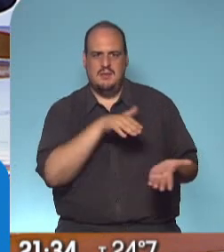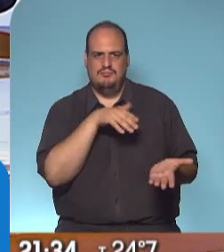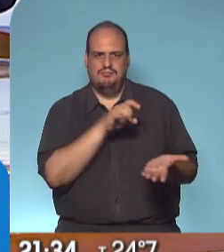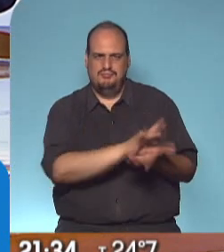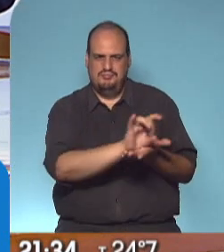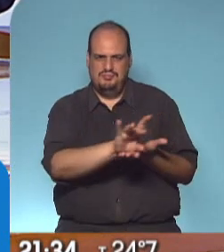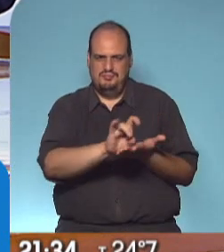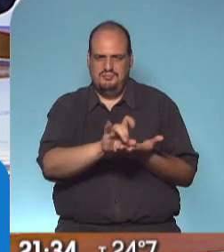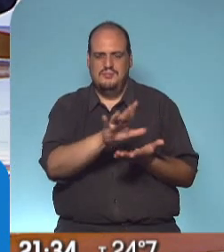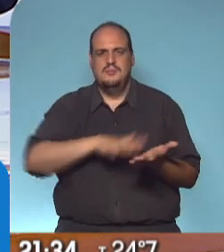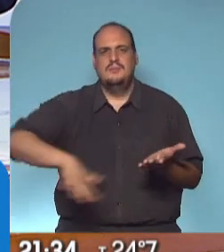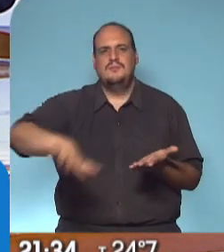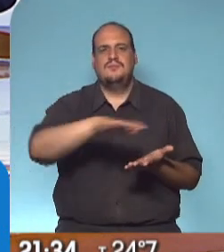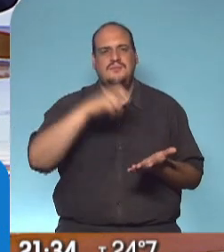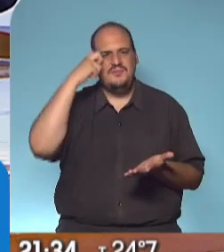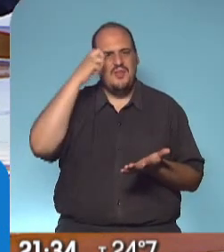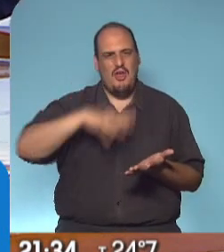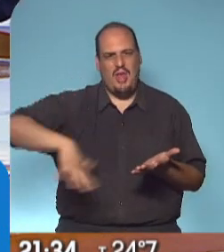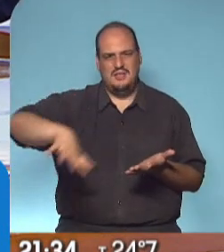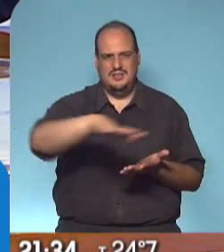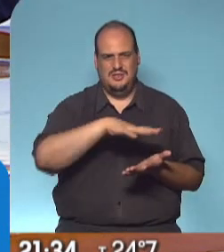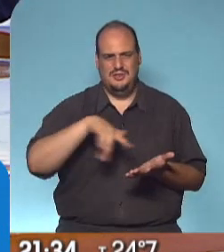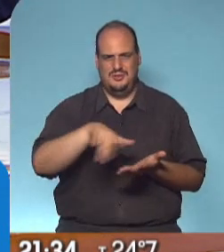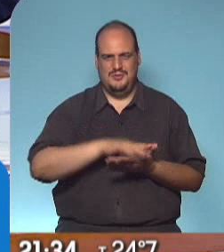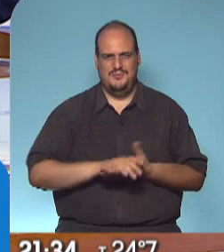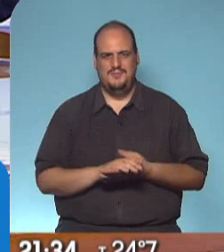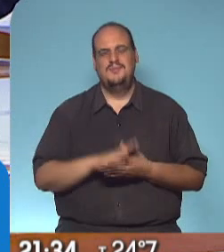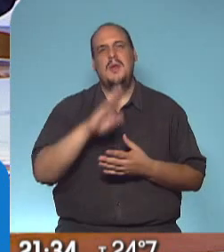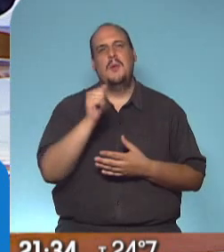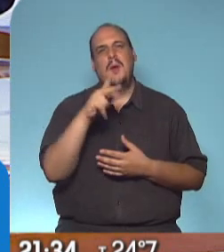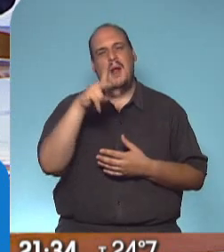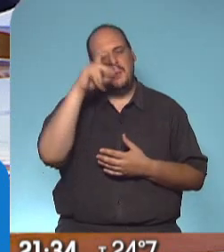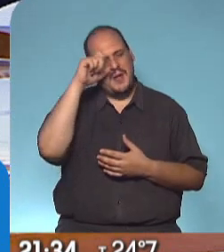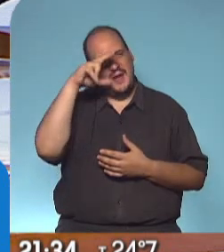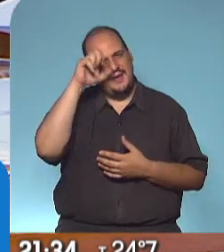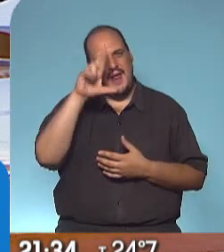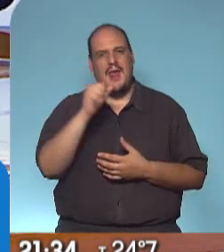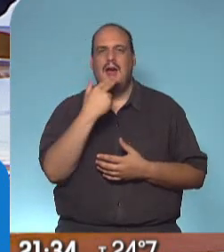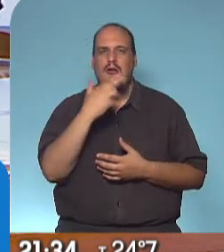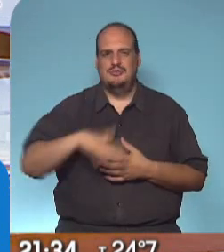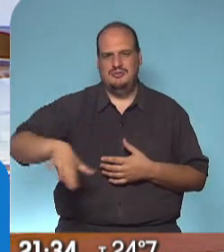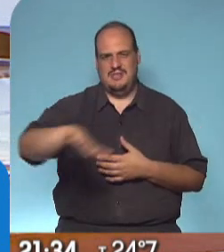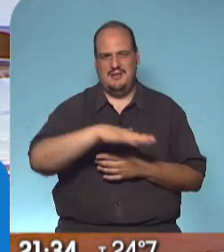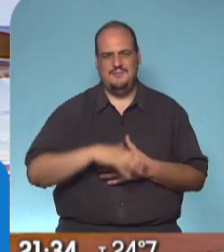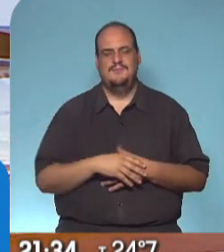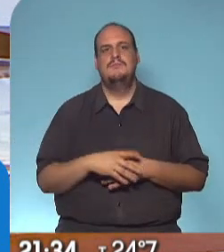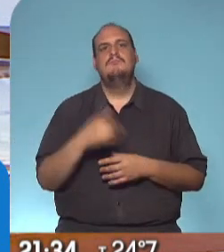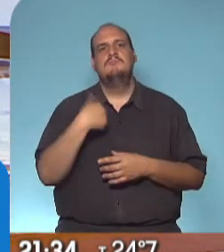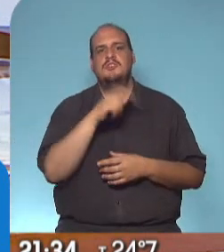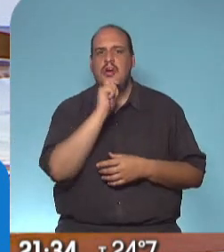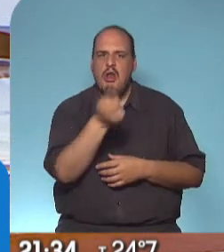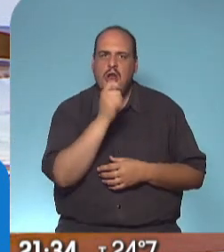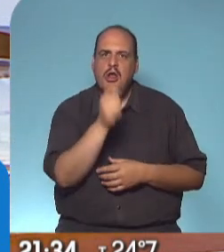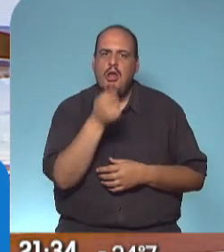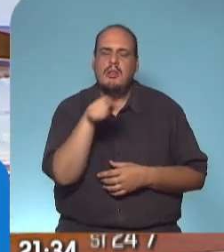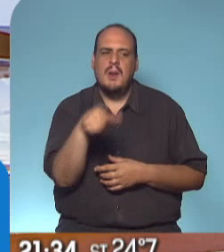de la zona de Valvanera. Esto es en el barrio de Valvanera en Once. Bueno, hicimos una nota al respecto para reflejar esa realidad